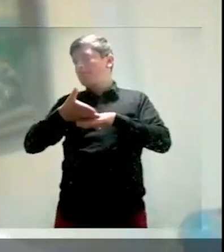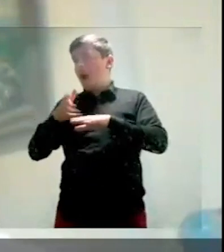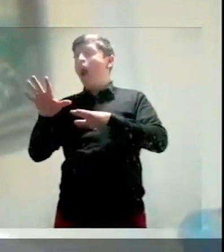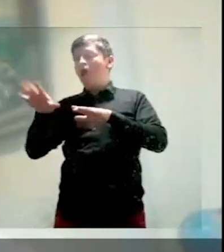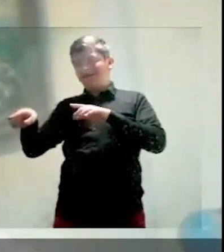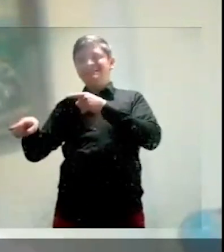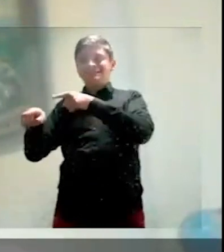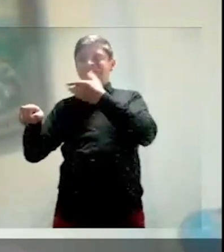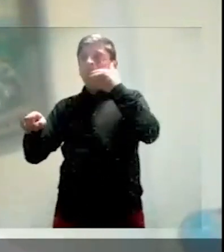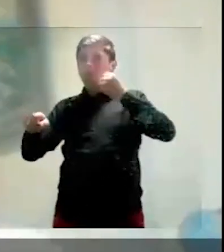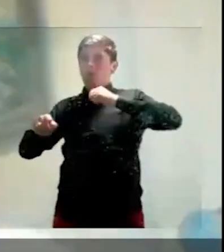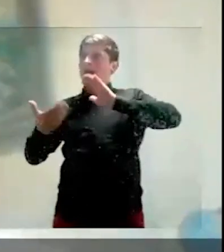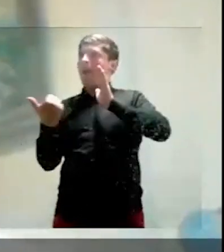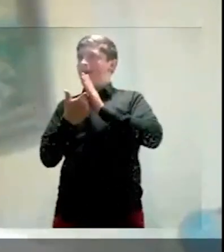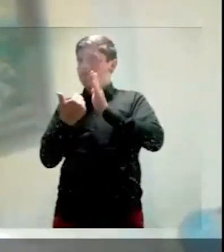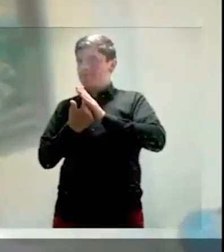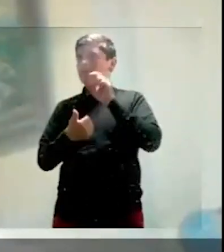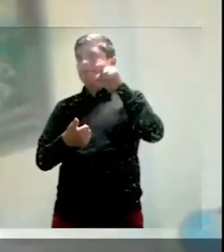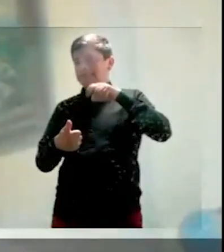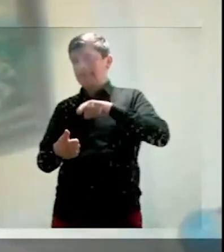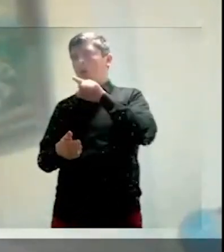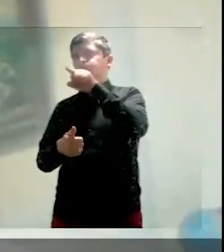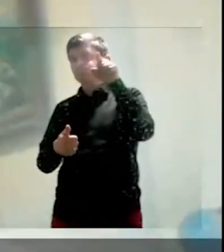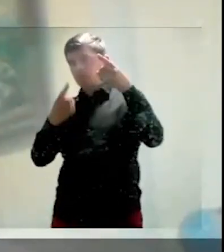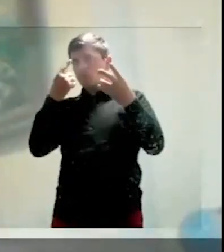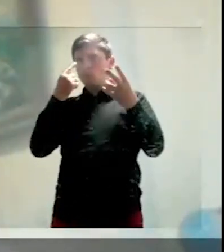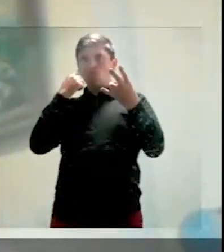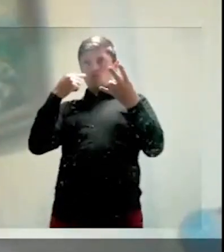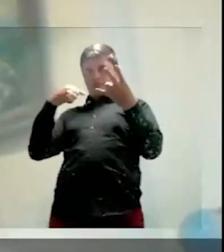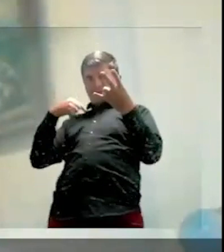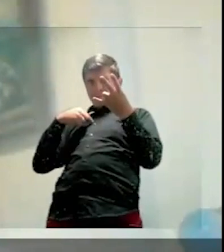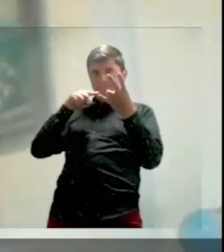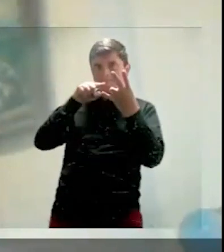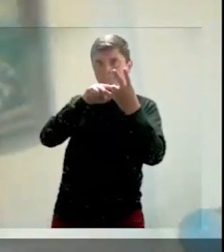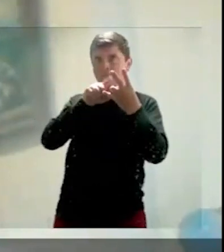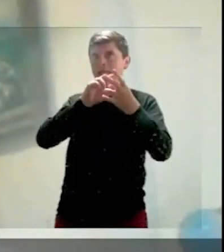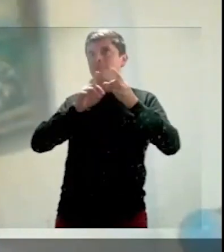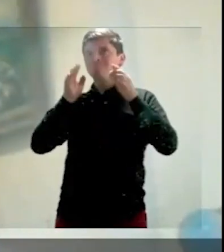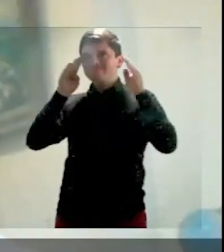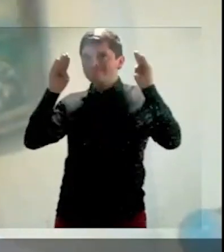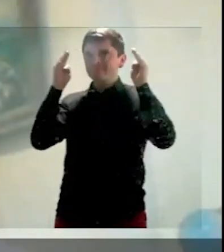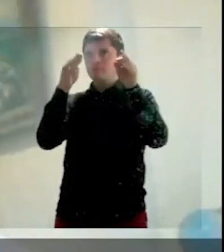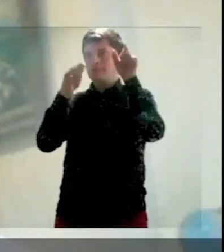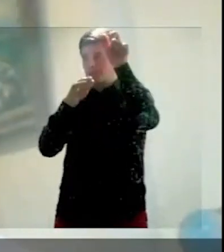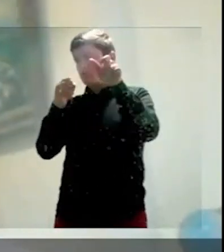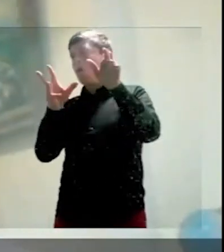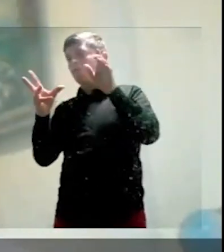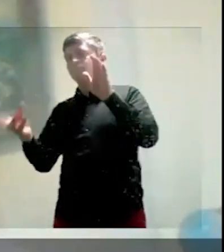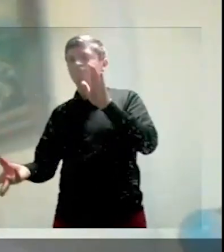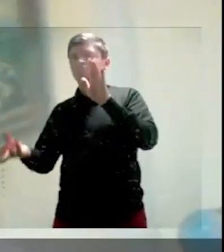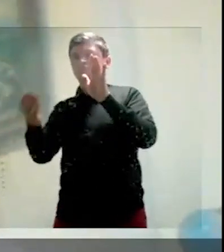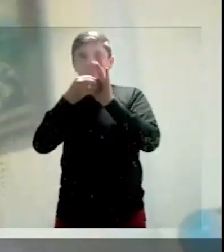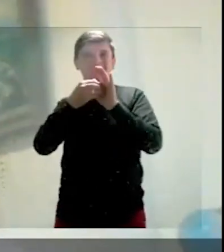a una garantía y a una necesidad y una subjetivización específica, pero